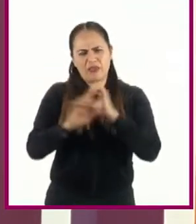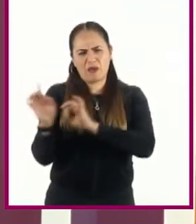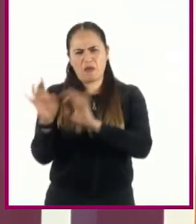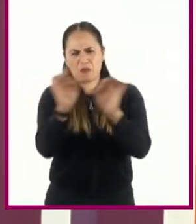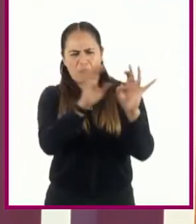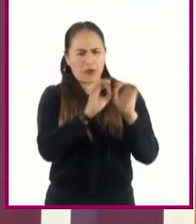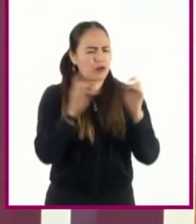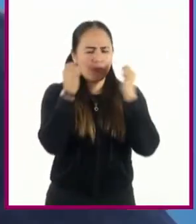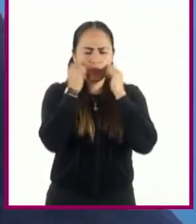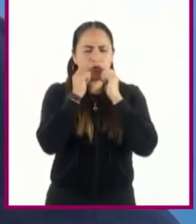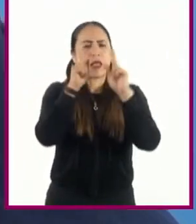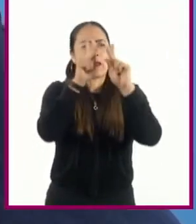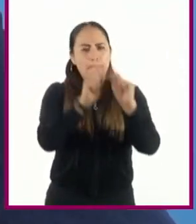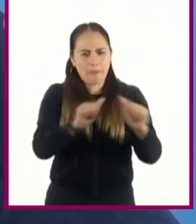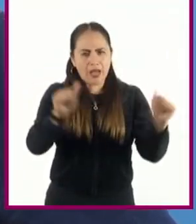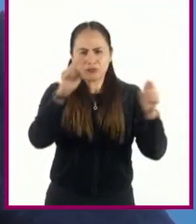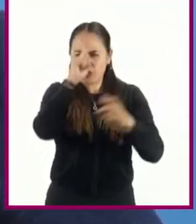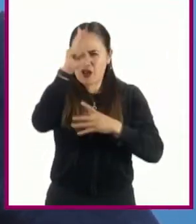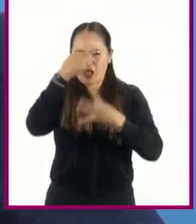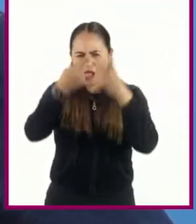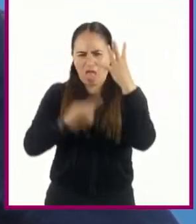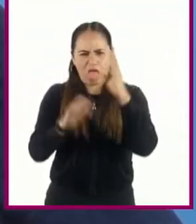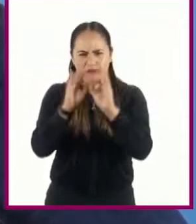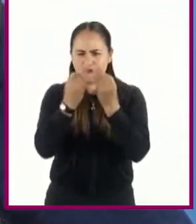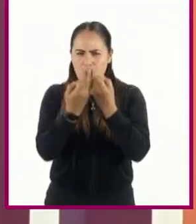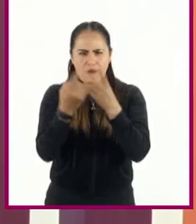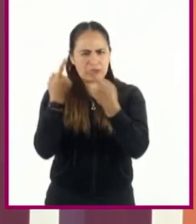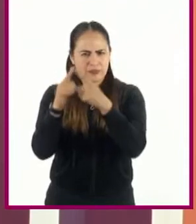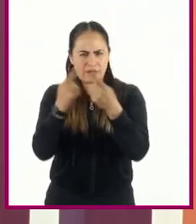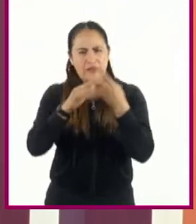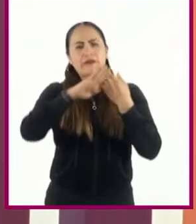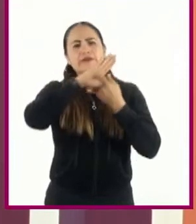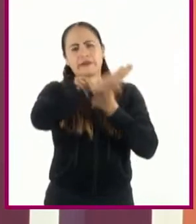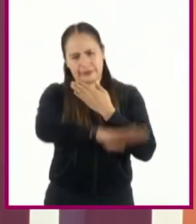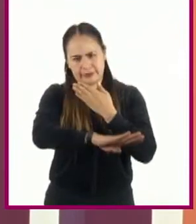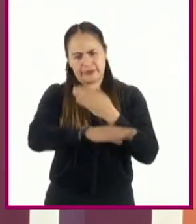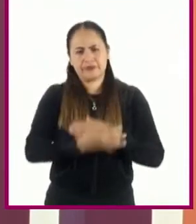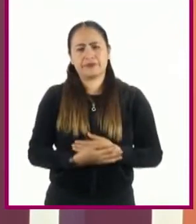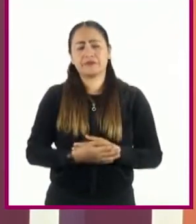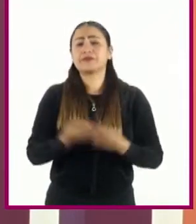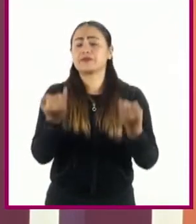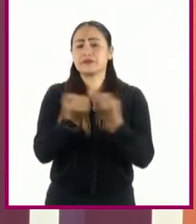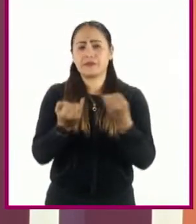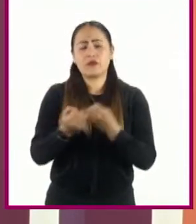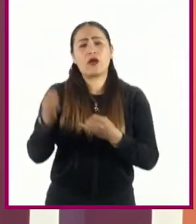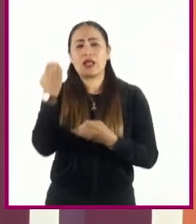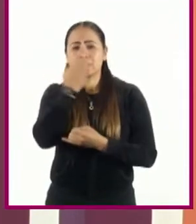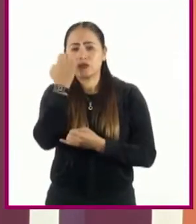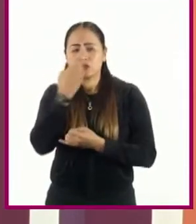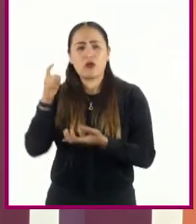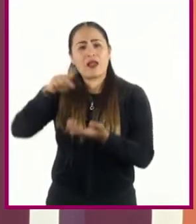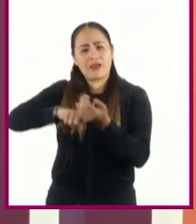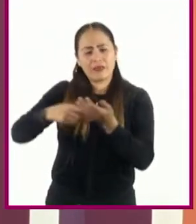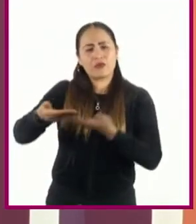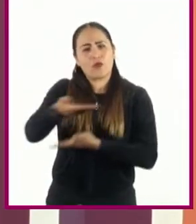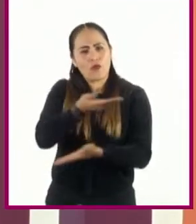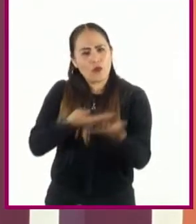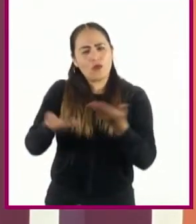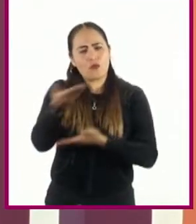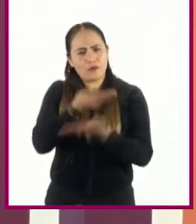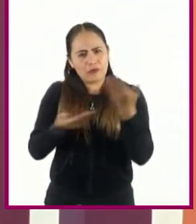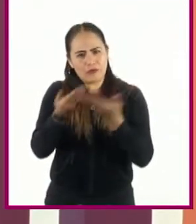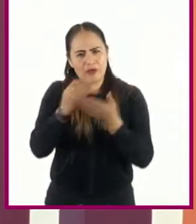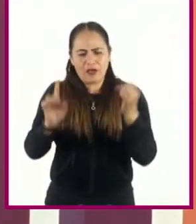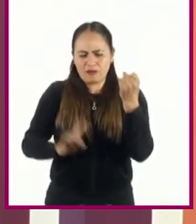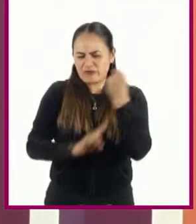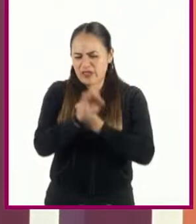rechazando todas las formas de violencia. Debemos considerar que nuestras formas de convivencia escolar nos enseñen a superar los conflictos